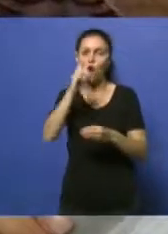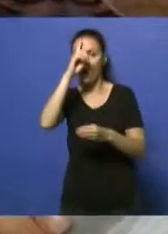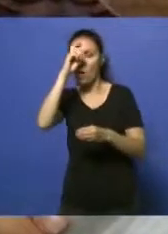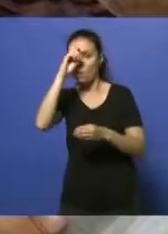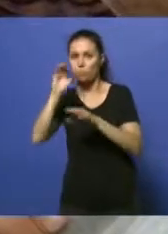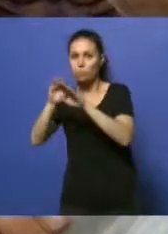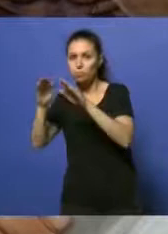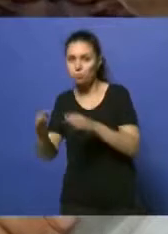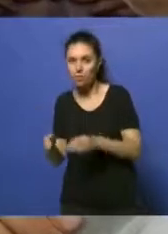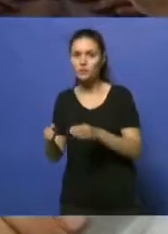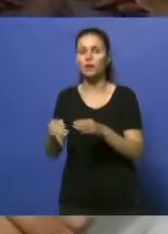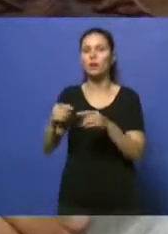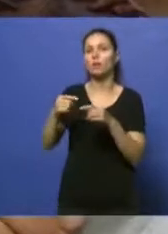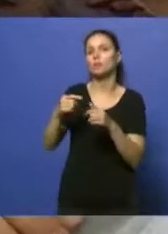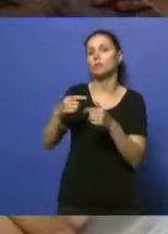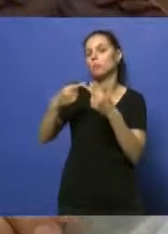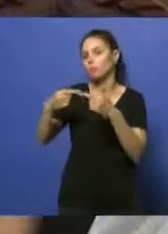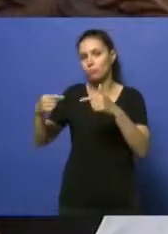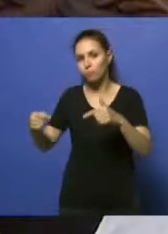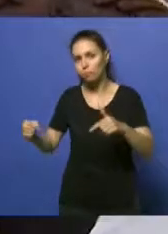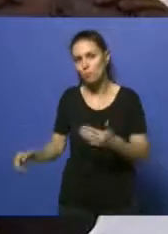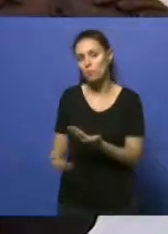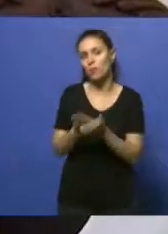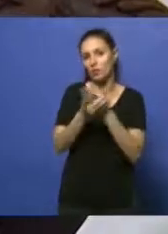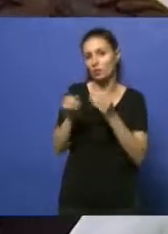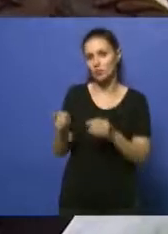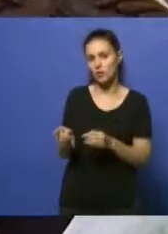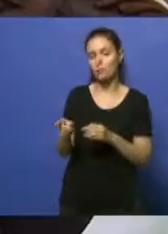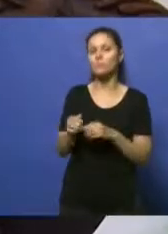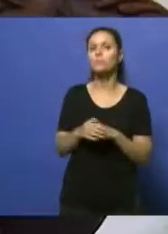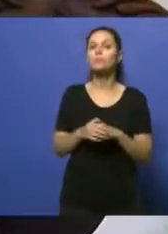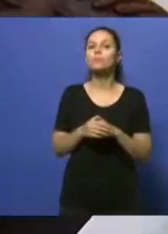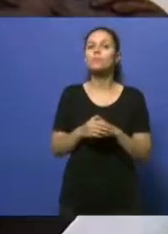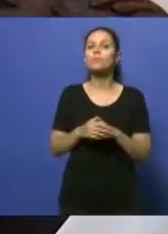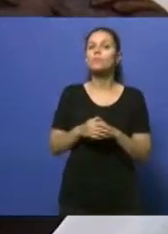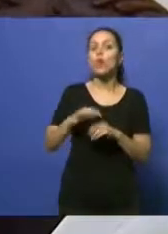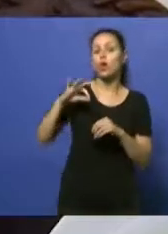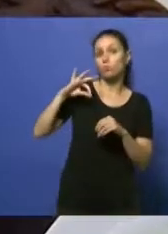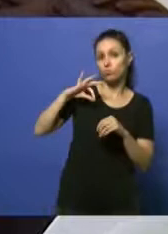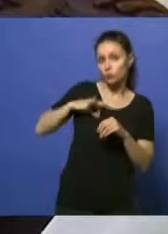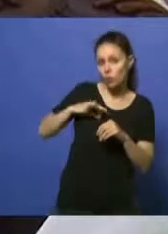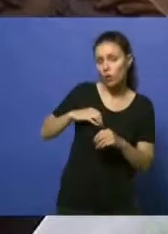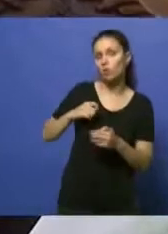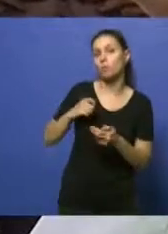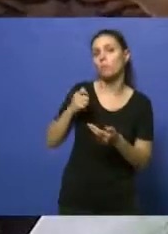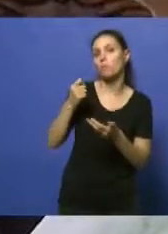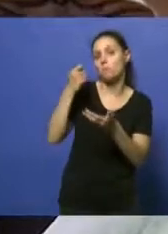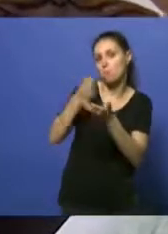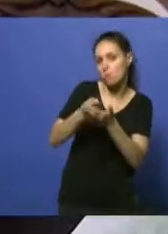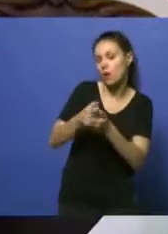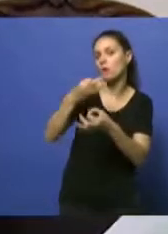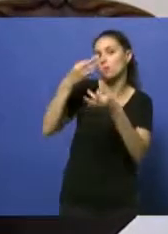insumos, medicamentos, equipamiento, como lo está haciendo el gobierno de la provincia, que los sueldos se paguen en tiempo y en forma, que haya